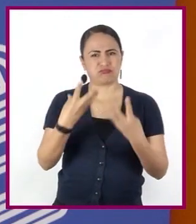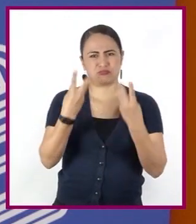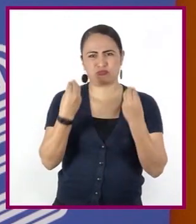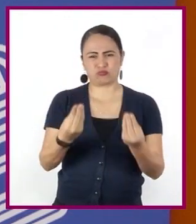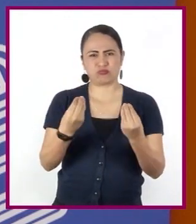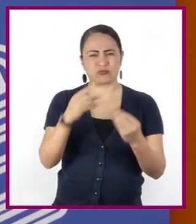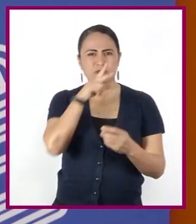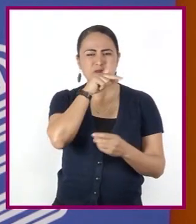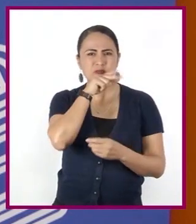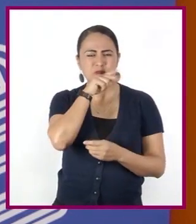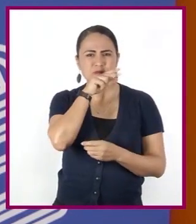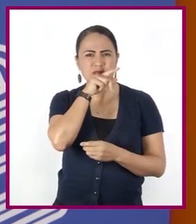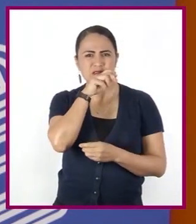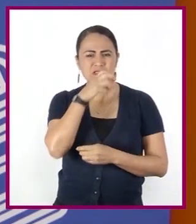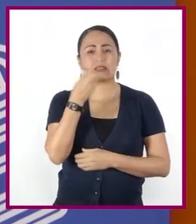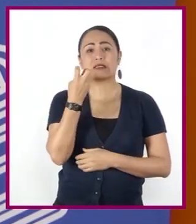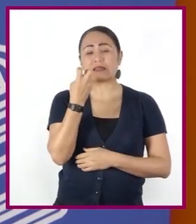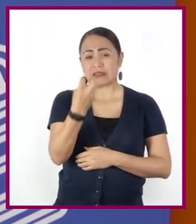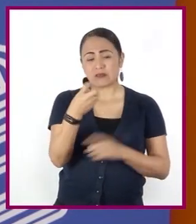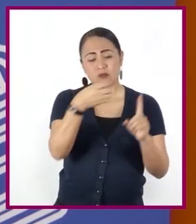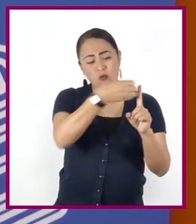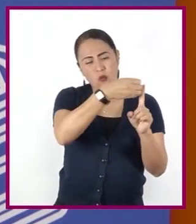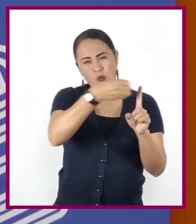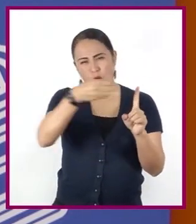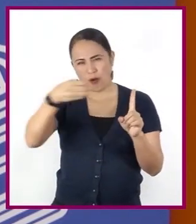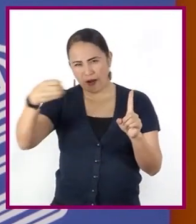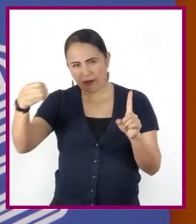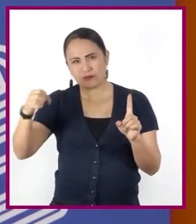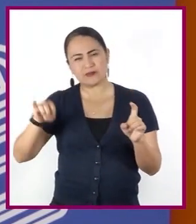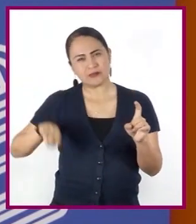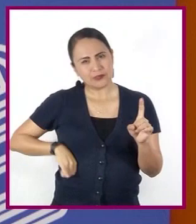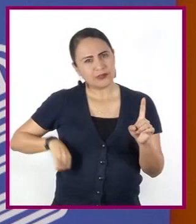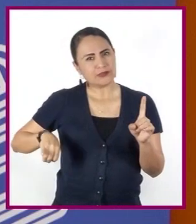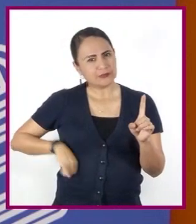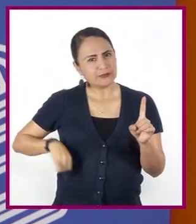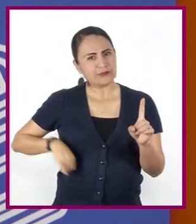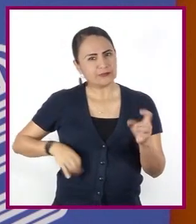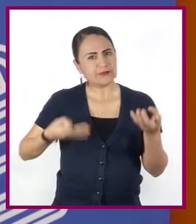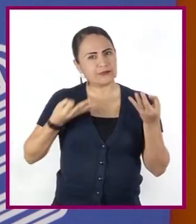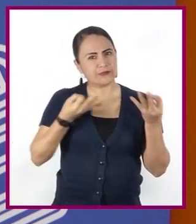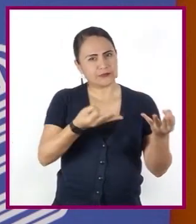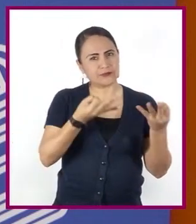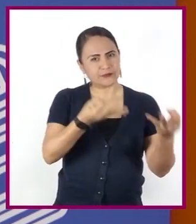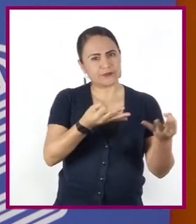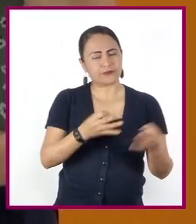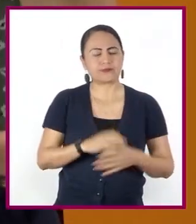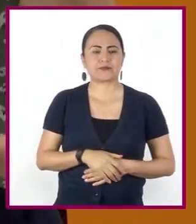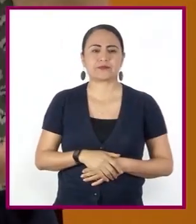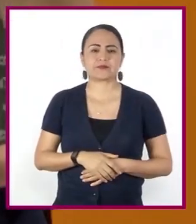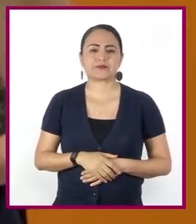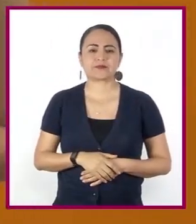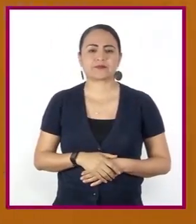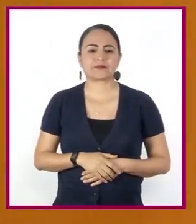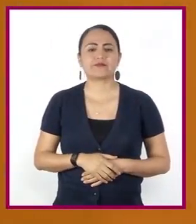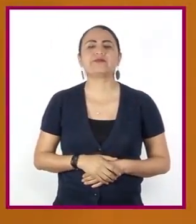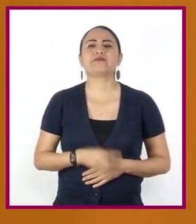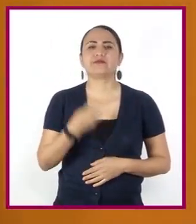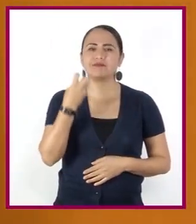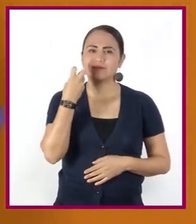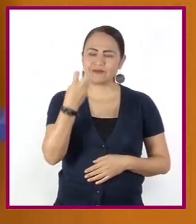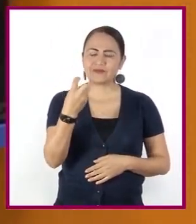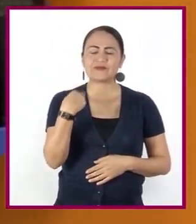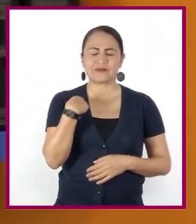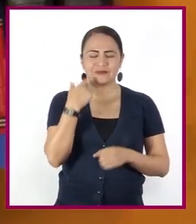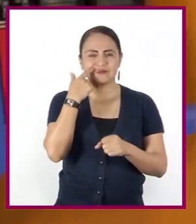a darle más peso a toda la oración, además de llamar más la atención del lector. Ah, sí, ya